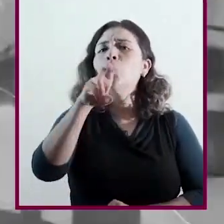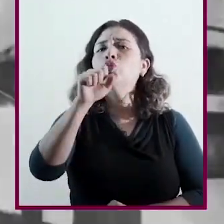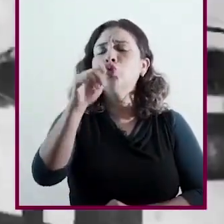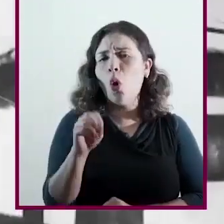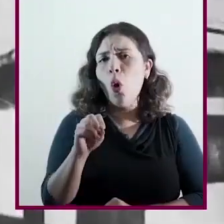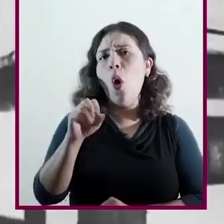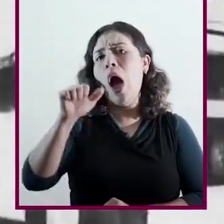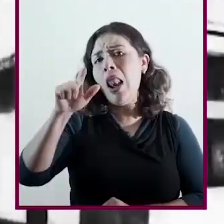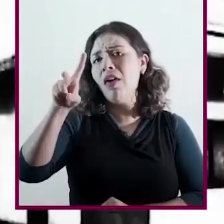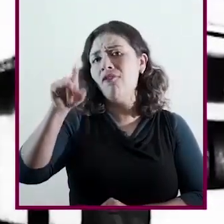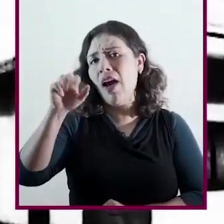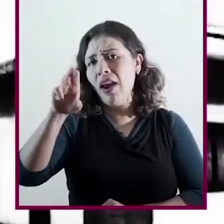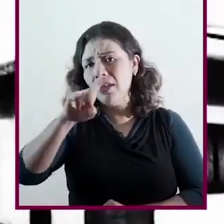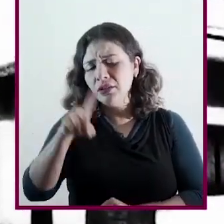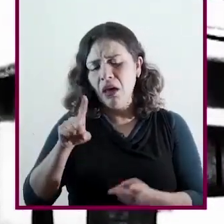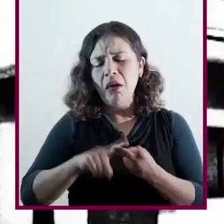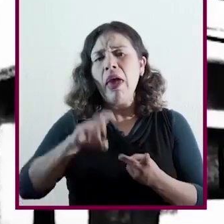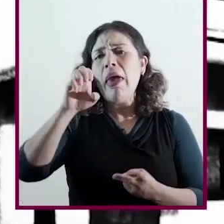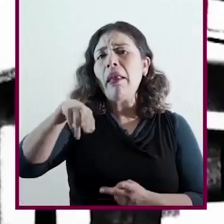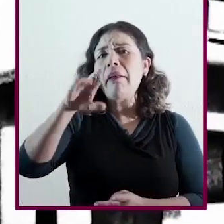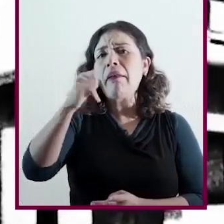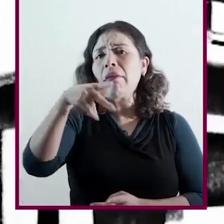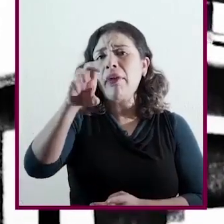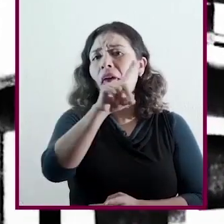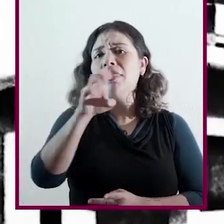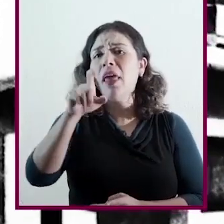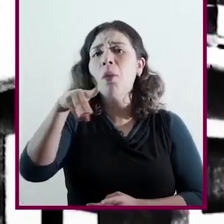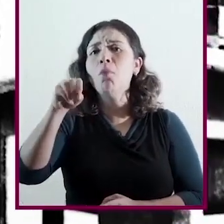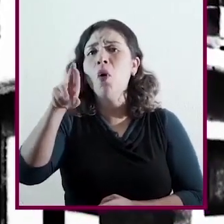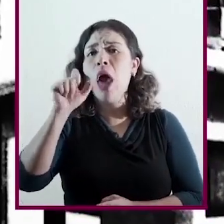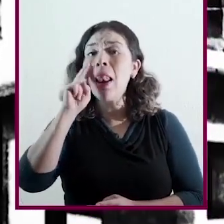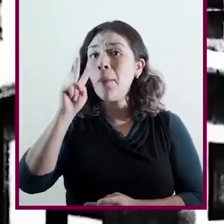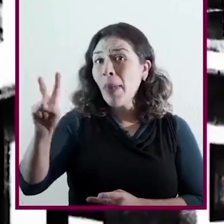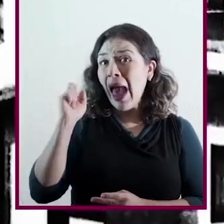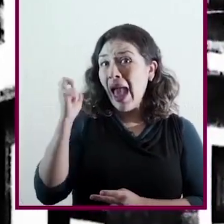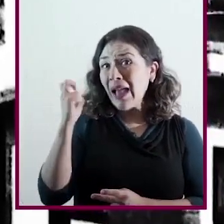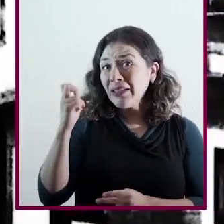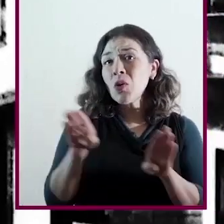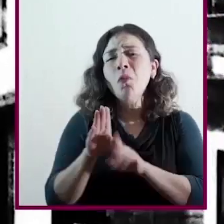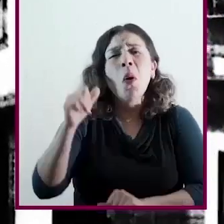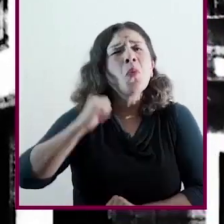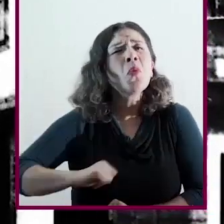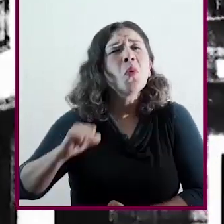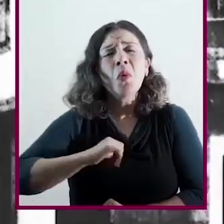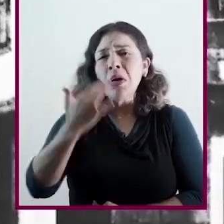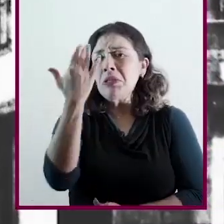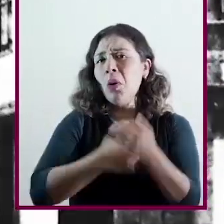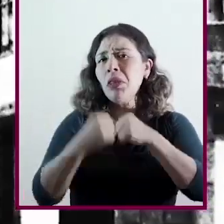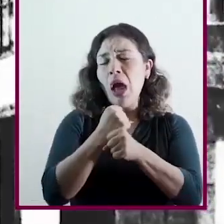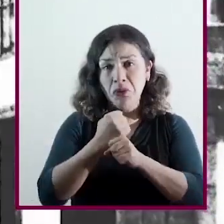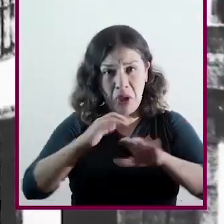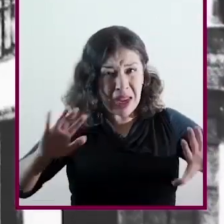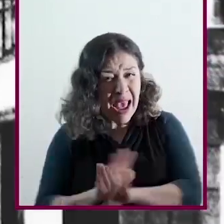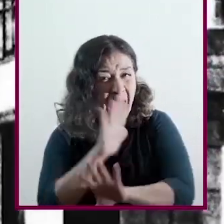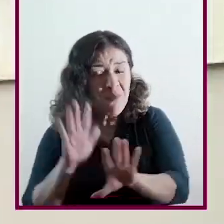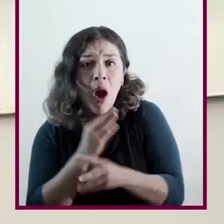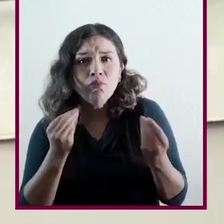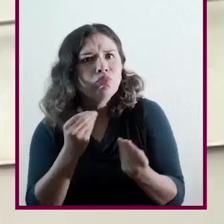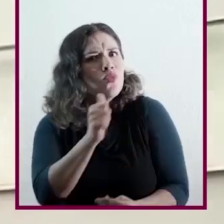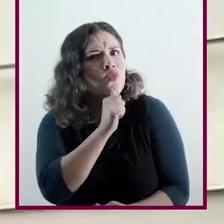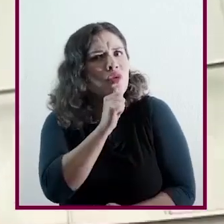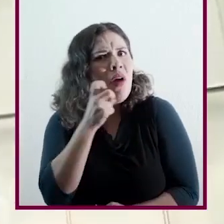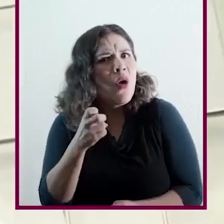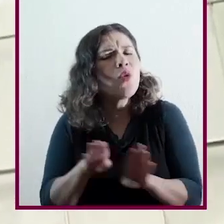Álvarez, Juan Sordo Madaleno o Enrique del Moral, que así lucía hace más de medio siglo y ha sufrido muy pocos